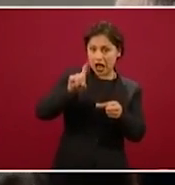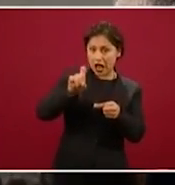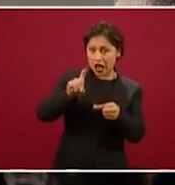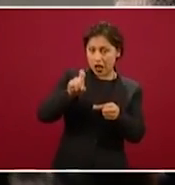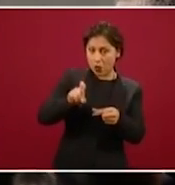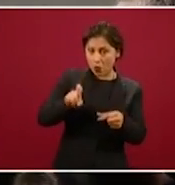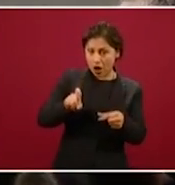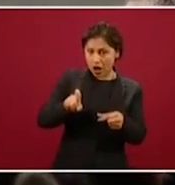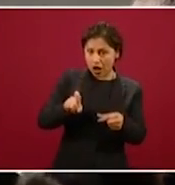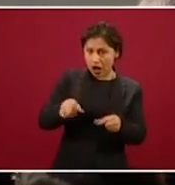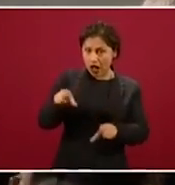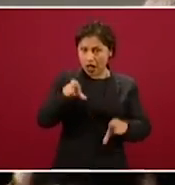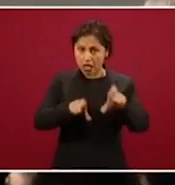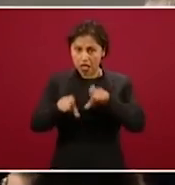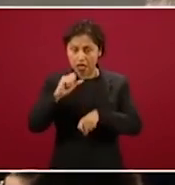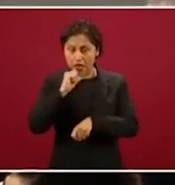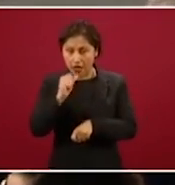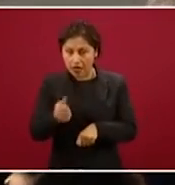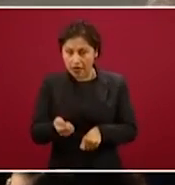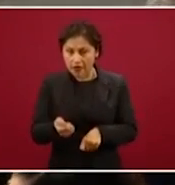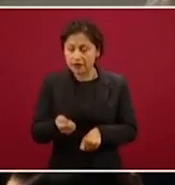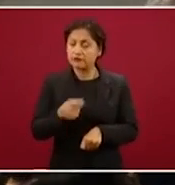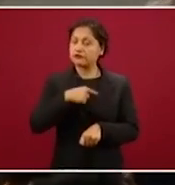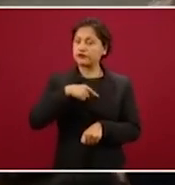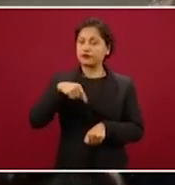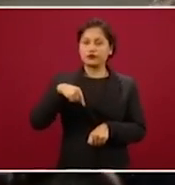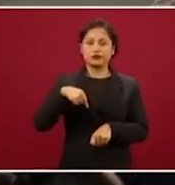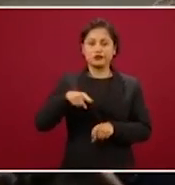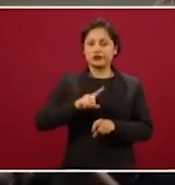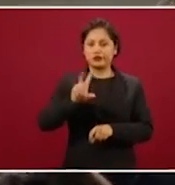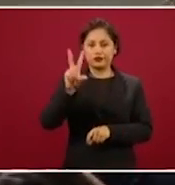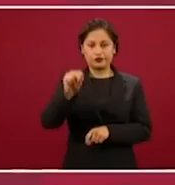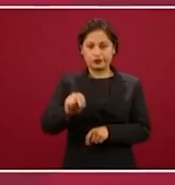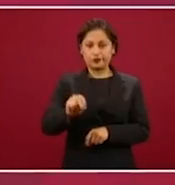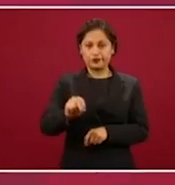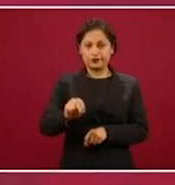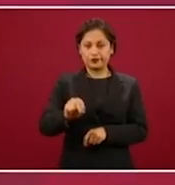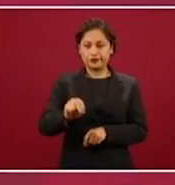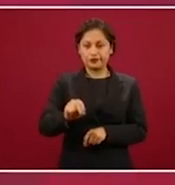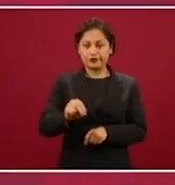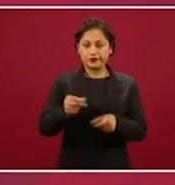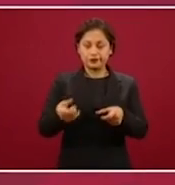que se utilizaban para las curas del cáncer